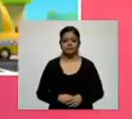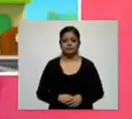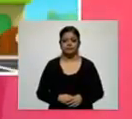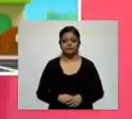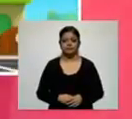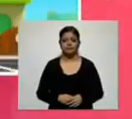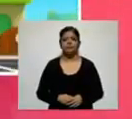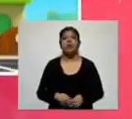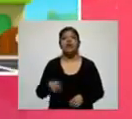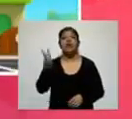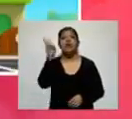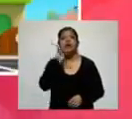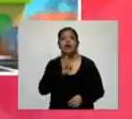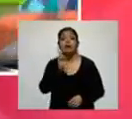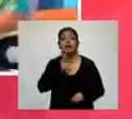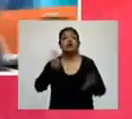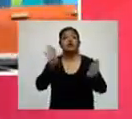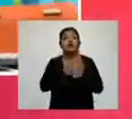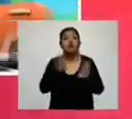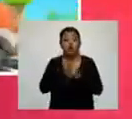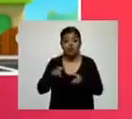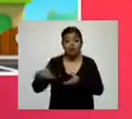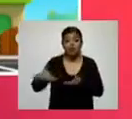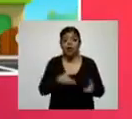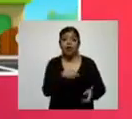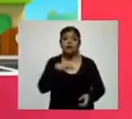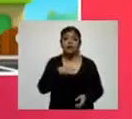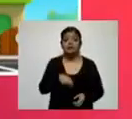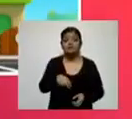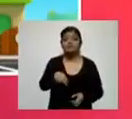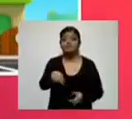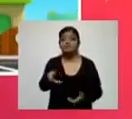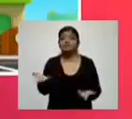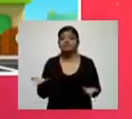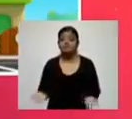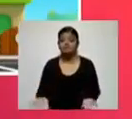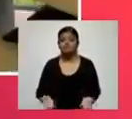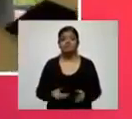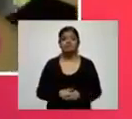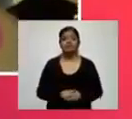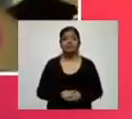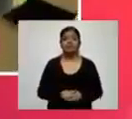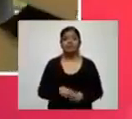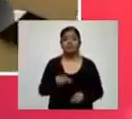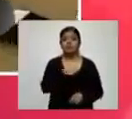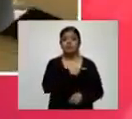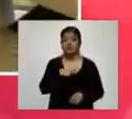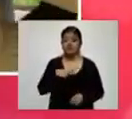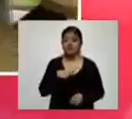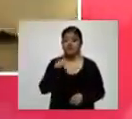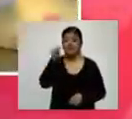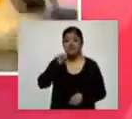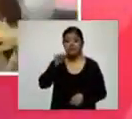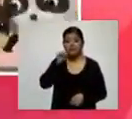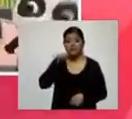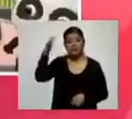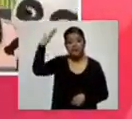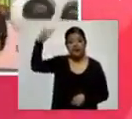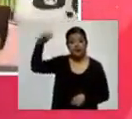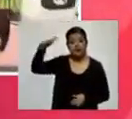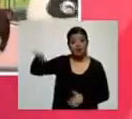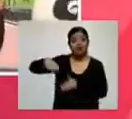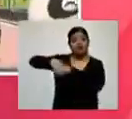A ver cómo cruzamos la calle. Ia, ia, oh. Tomando la mano del